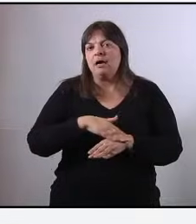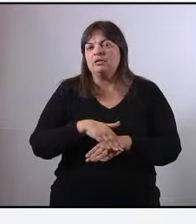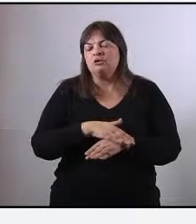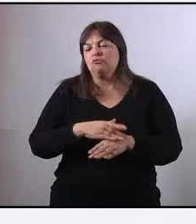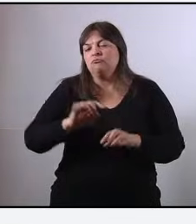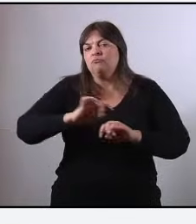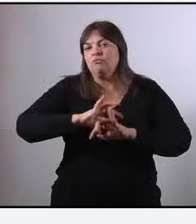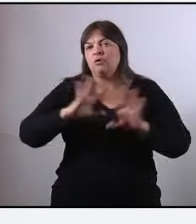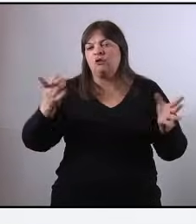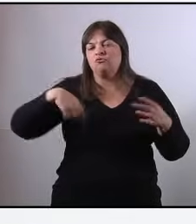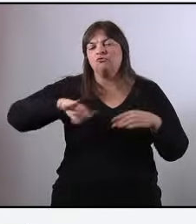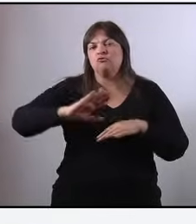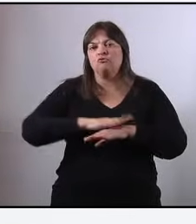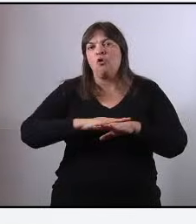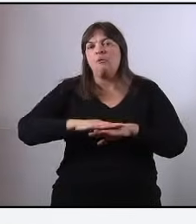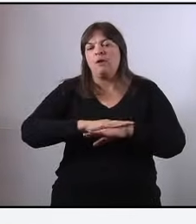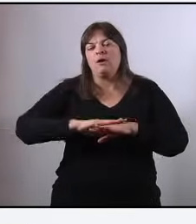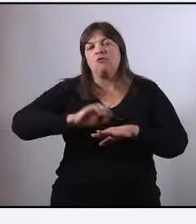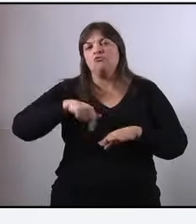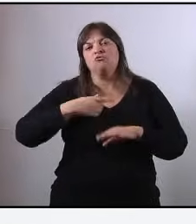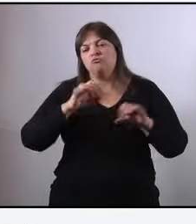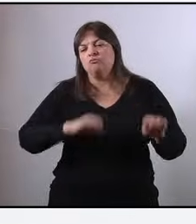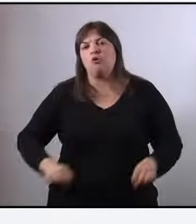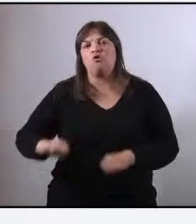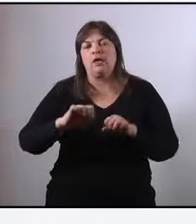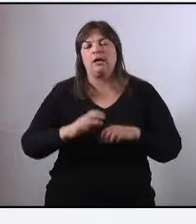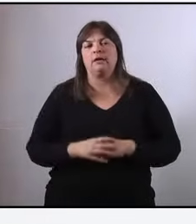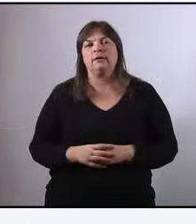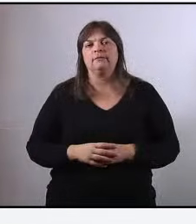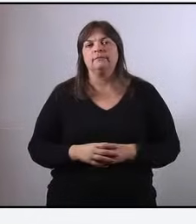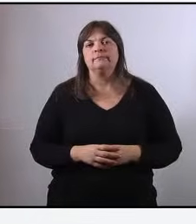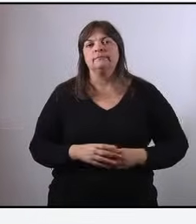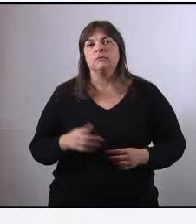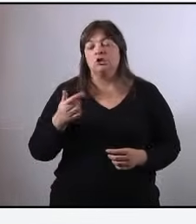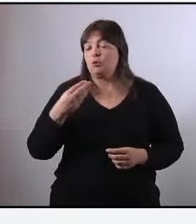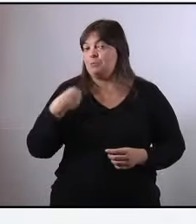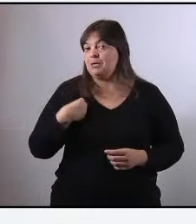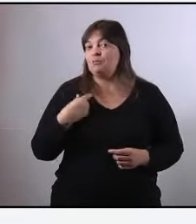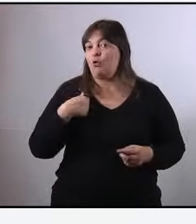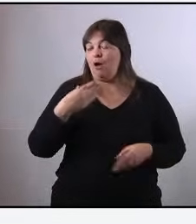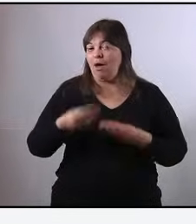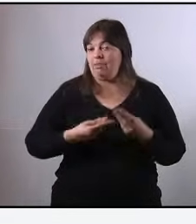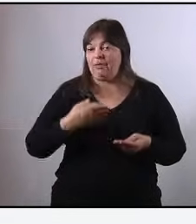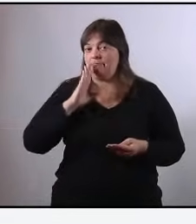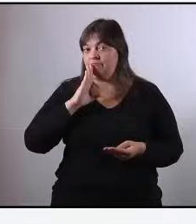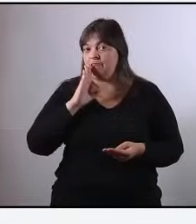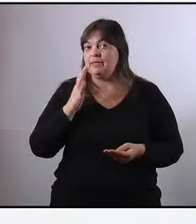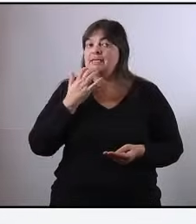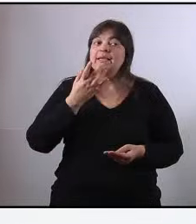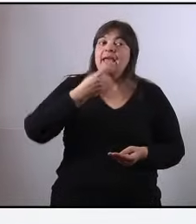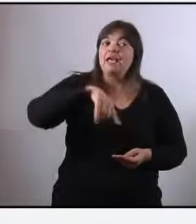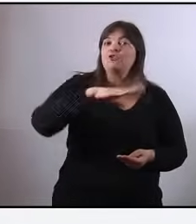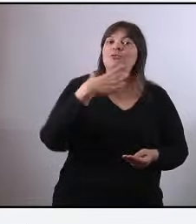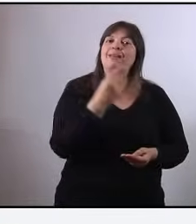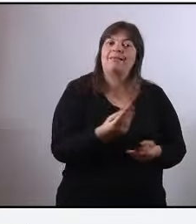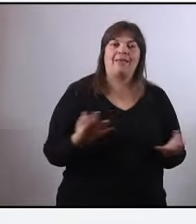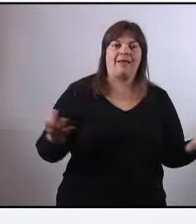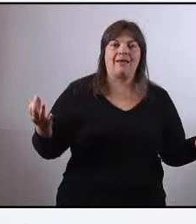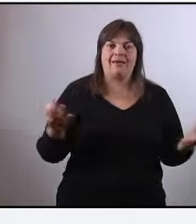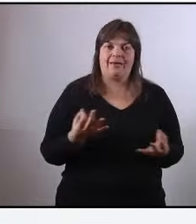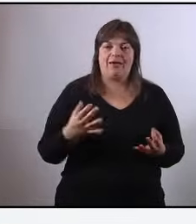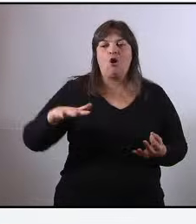supuesto, nuestro Gobierno va a salvaguardar. Yo trasladar lo que acabo de hacer hace un momento. Si ellos entienden que en otra